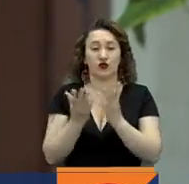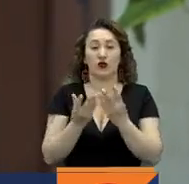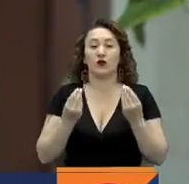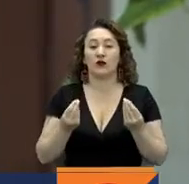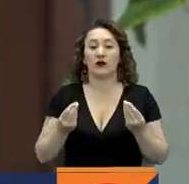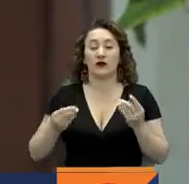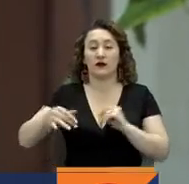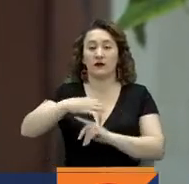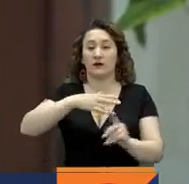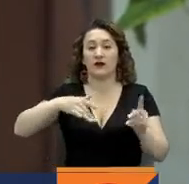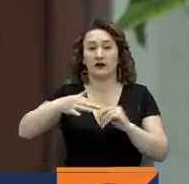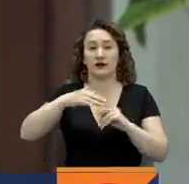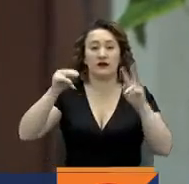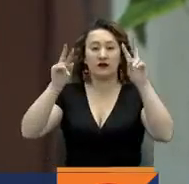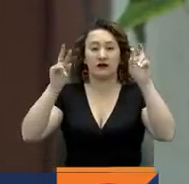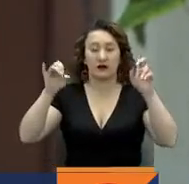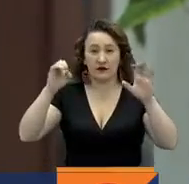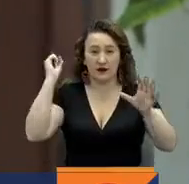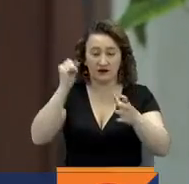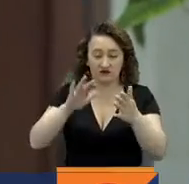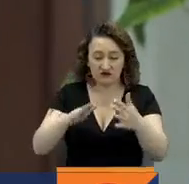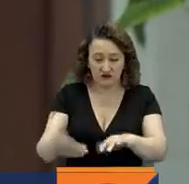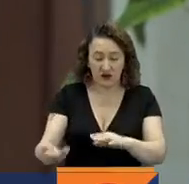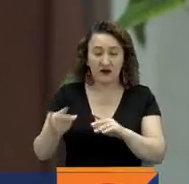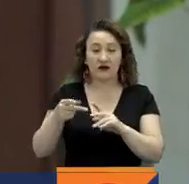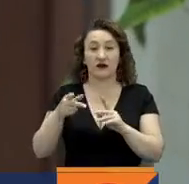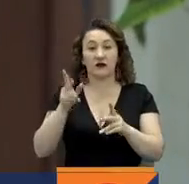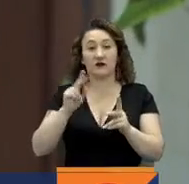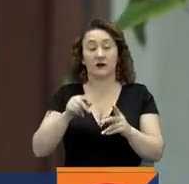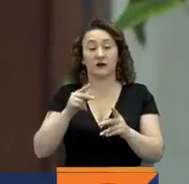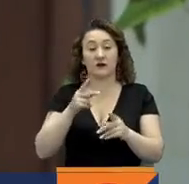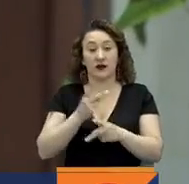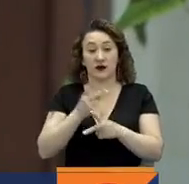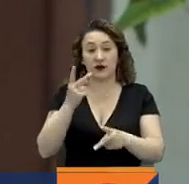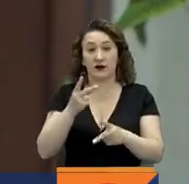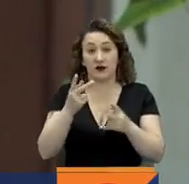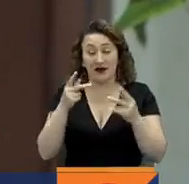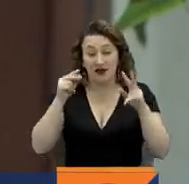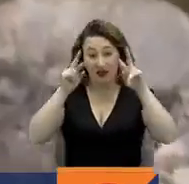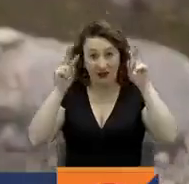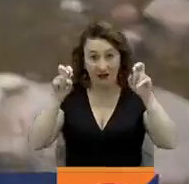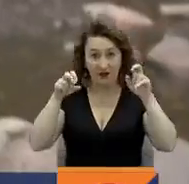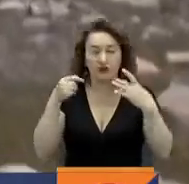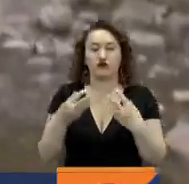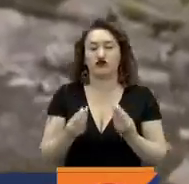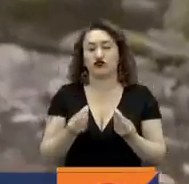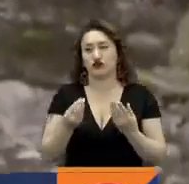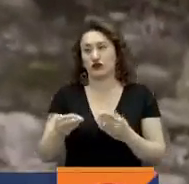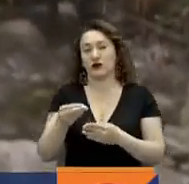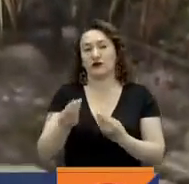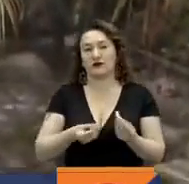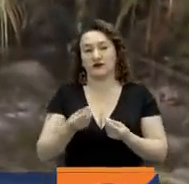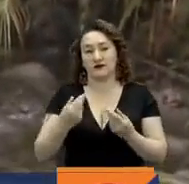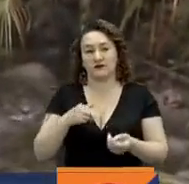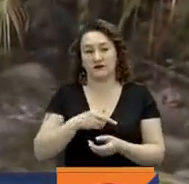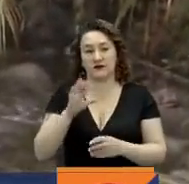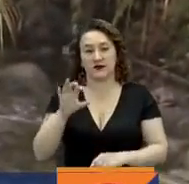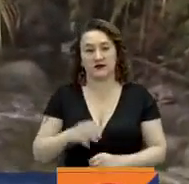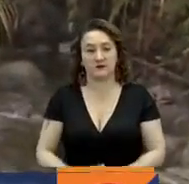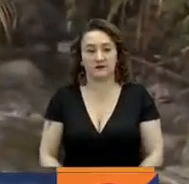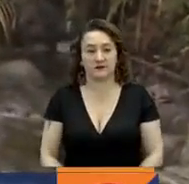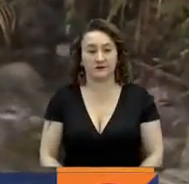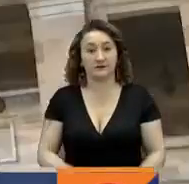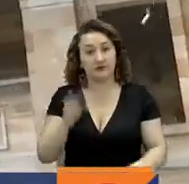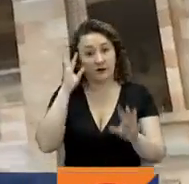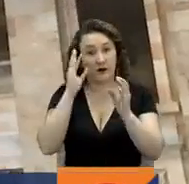líderes ambientales en cuanto a asesinatos y en cuanto a amenazas, desafortunadamente, así que en este tema hay mucho por hacer en nuestro país. Al acuerdo le queda pendiente